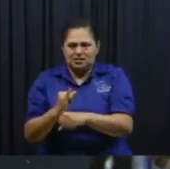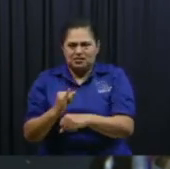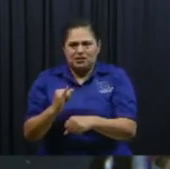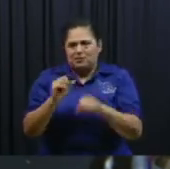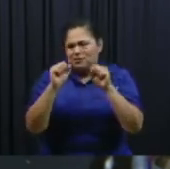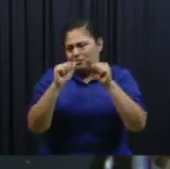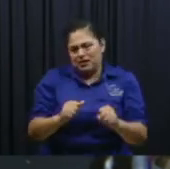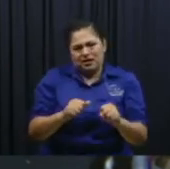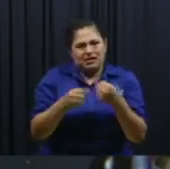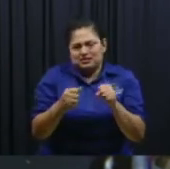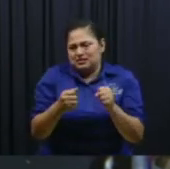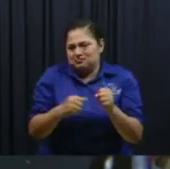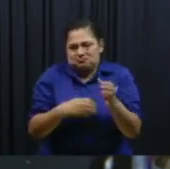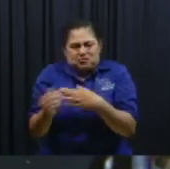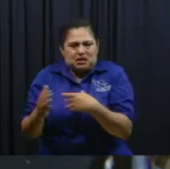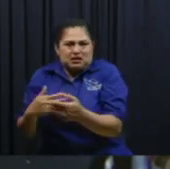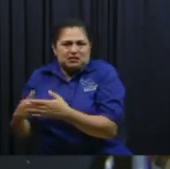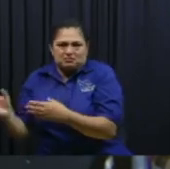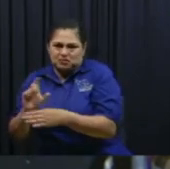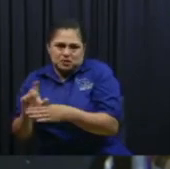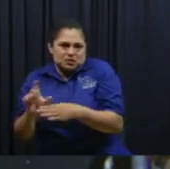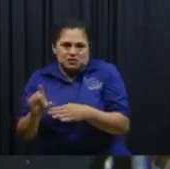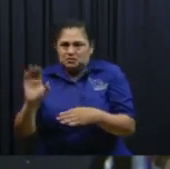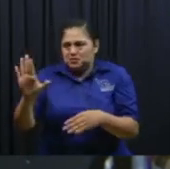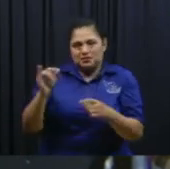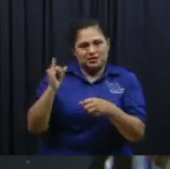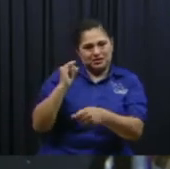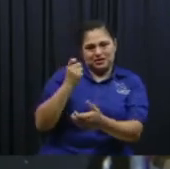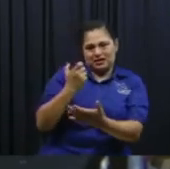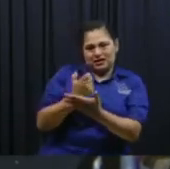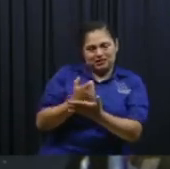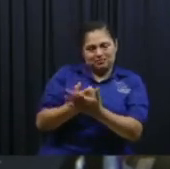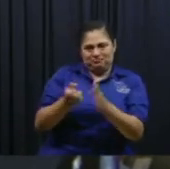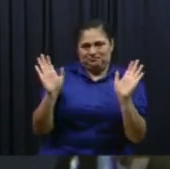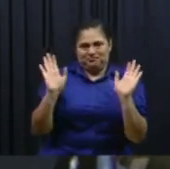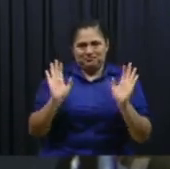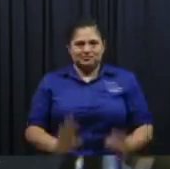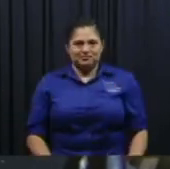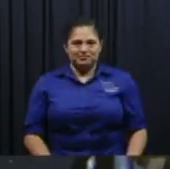con lo de ellos lo que nosotros queremos y si no nos criticamos